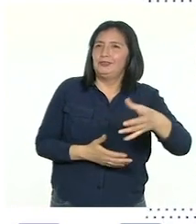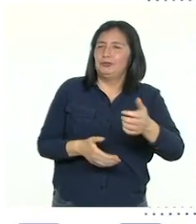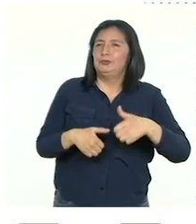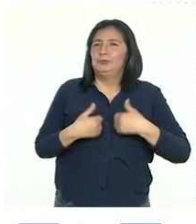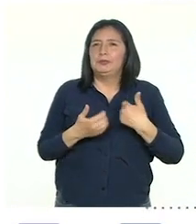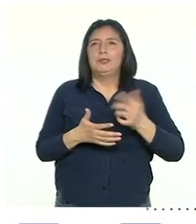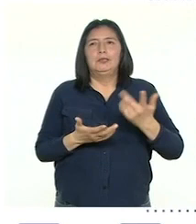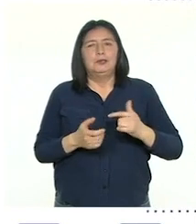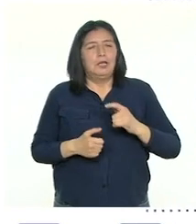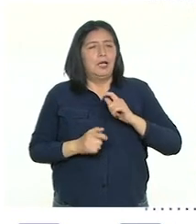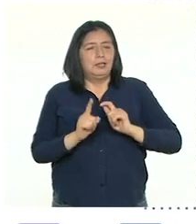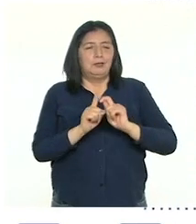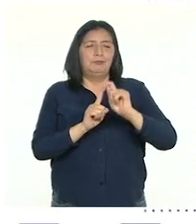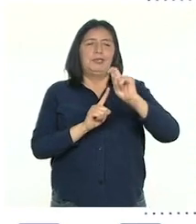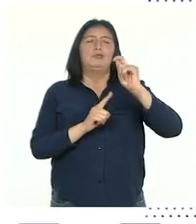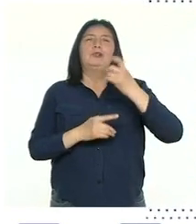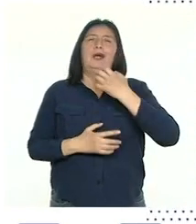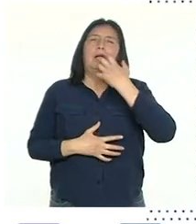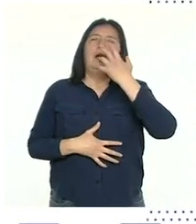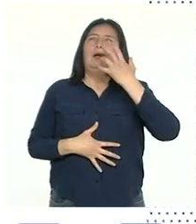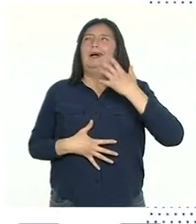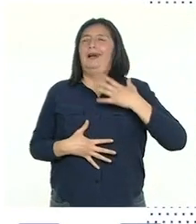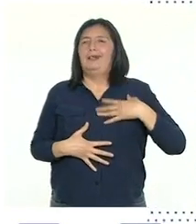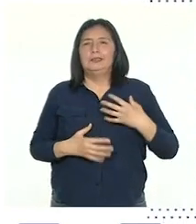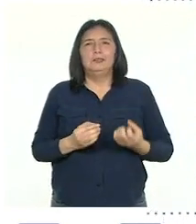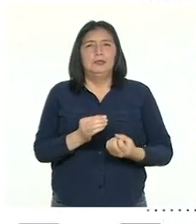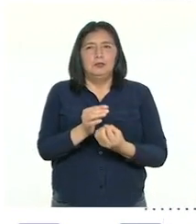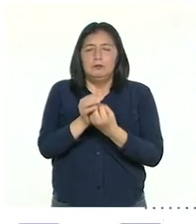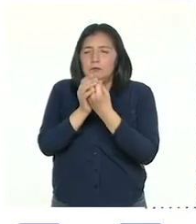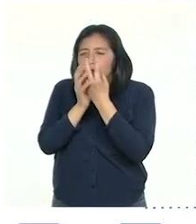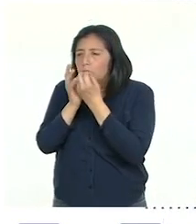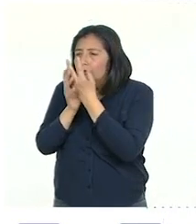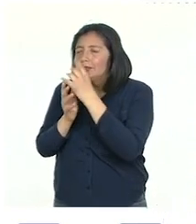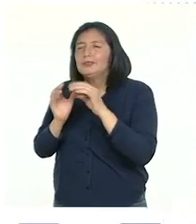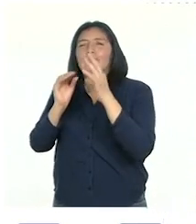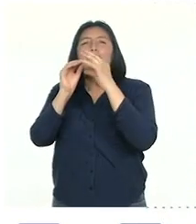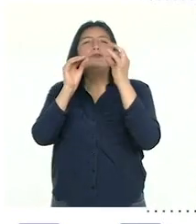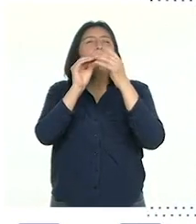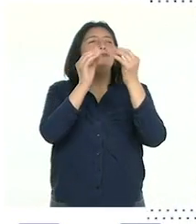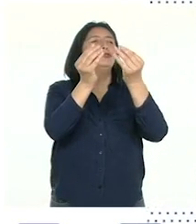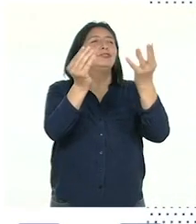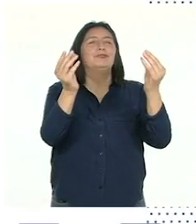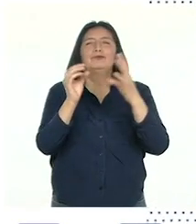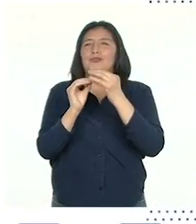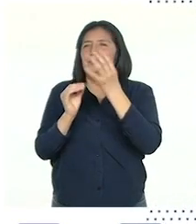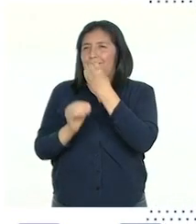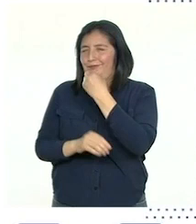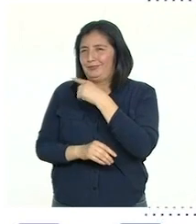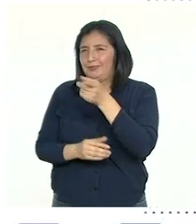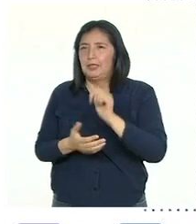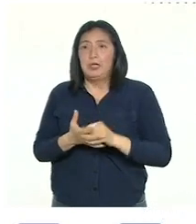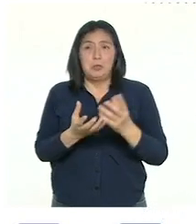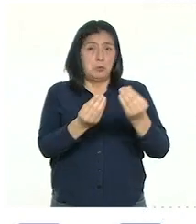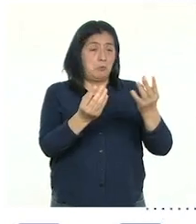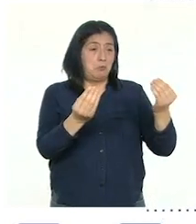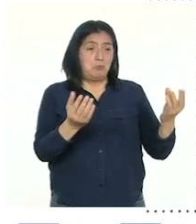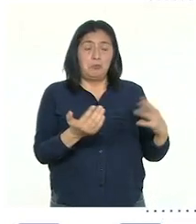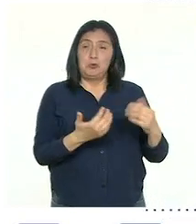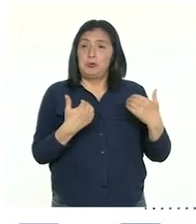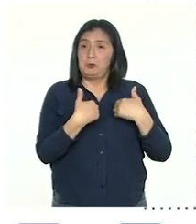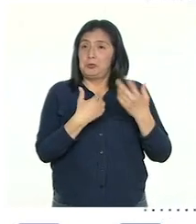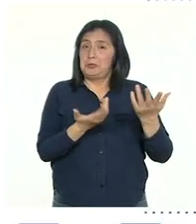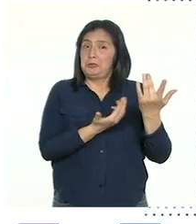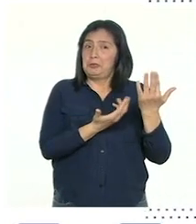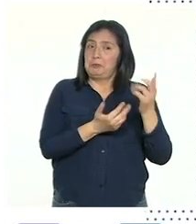con temperaturas más agradables, flores y frutas en abundancia. La mayoría incluso